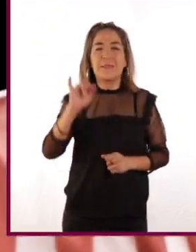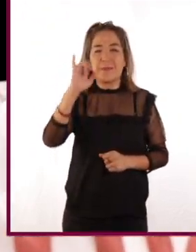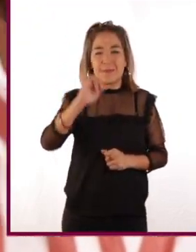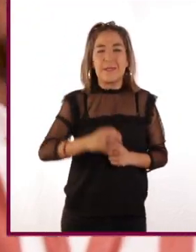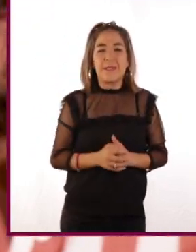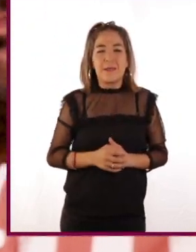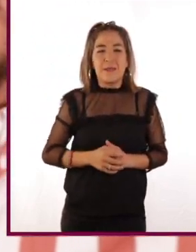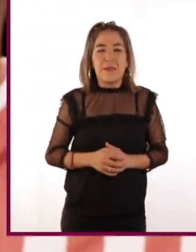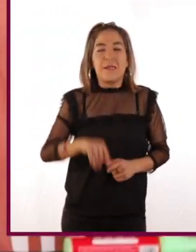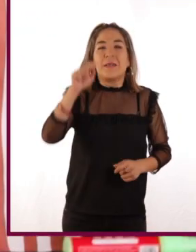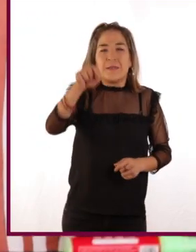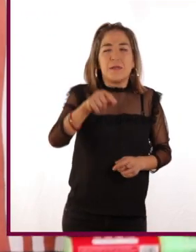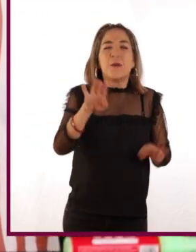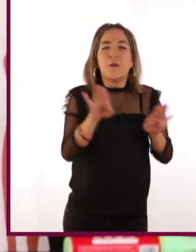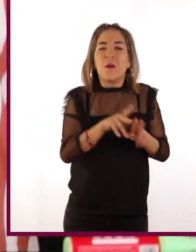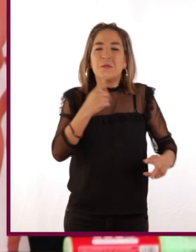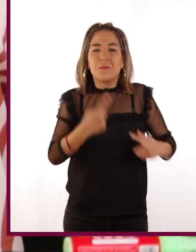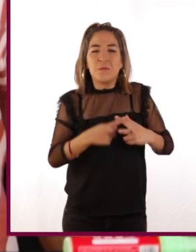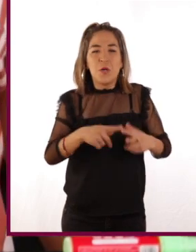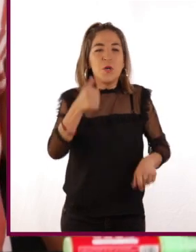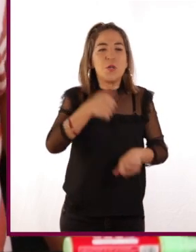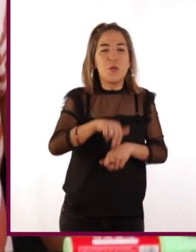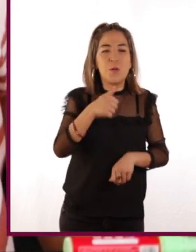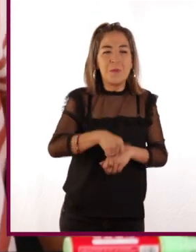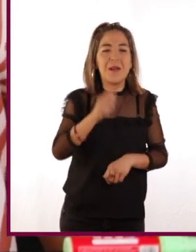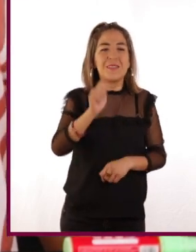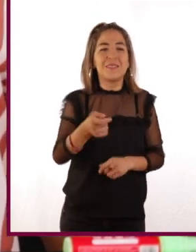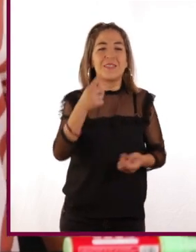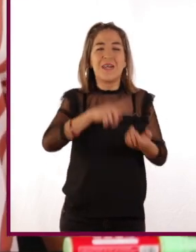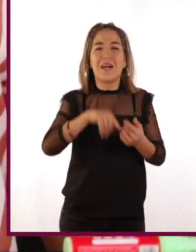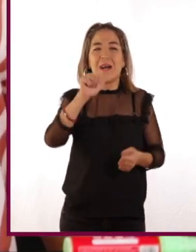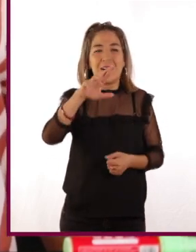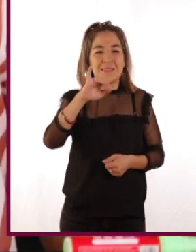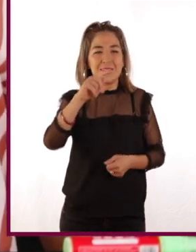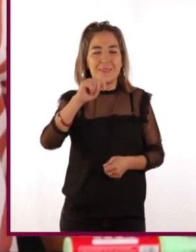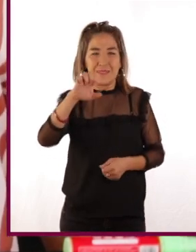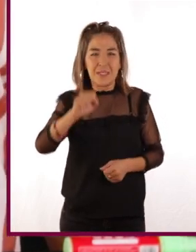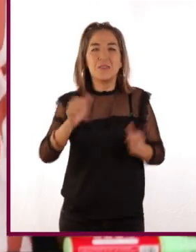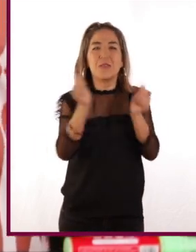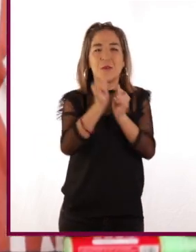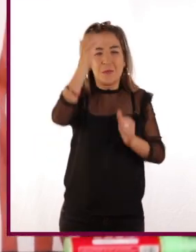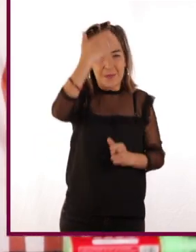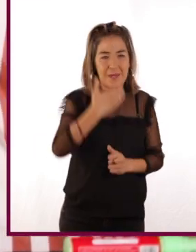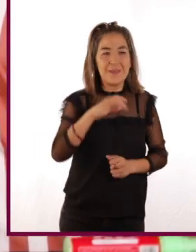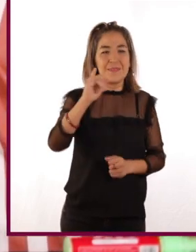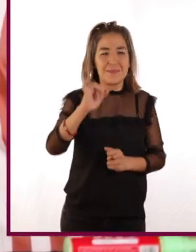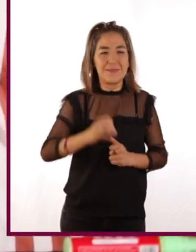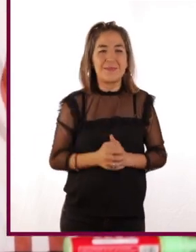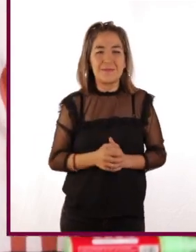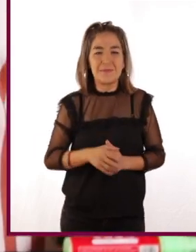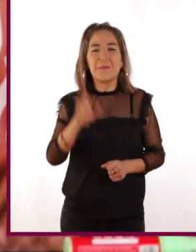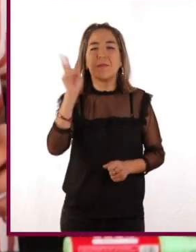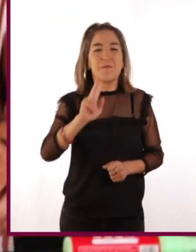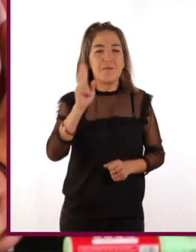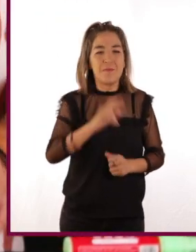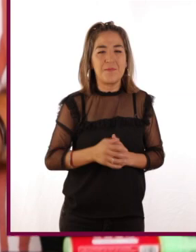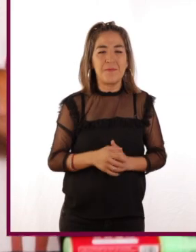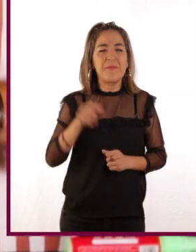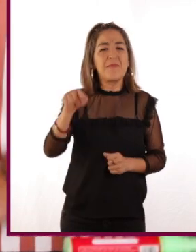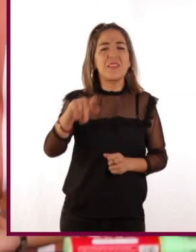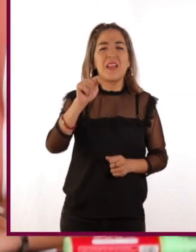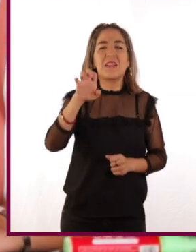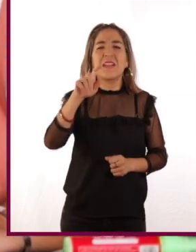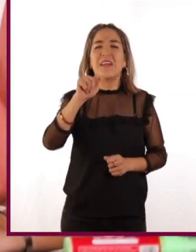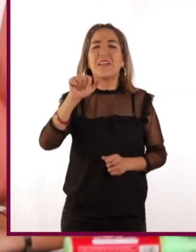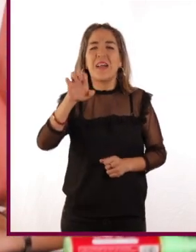a 2. Pues toca contar el número de vértices, el número de aristas y el número de caras. Así es. A ver,